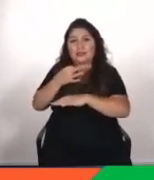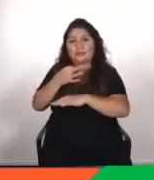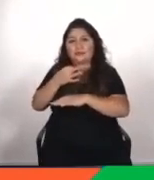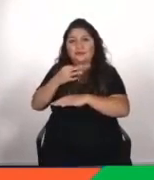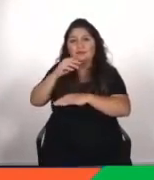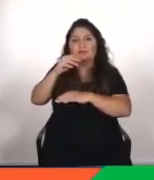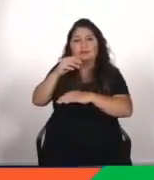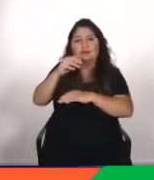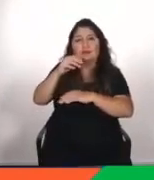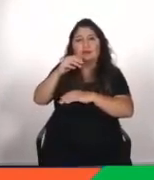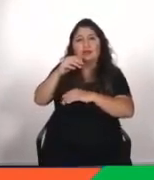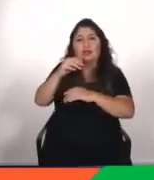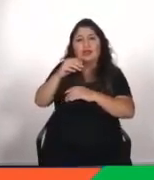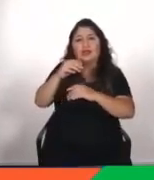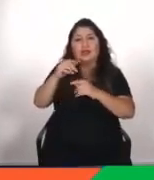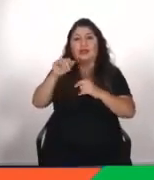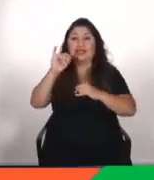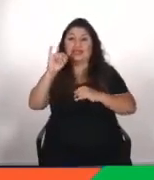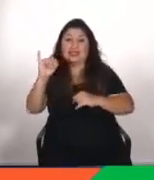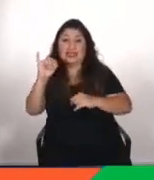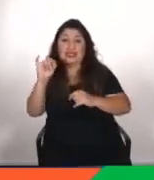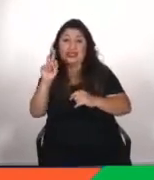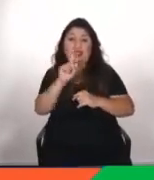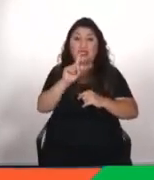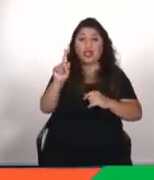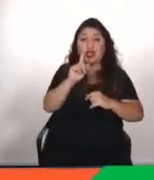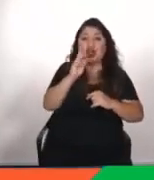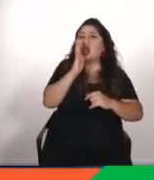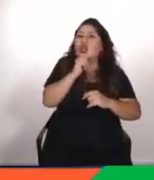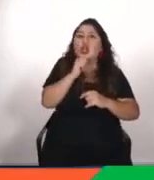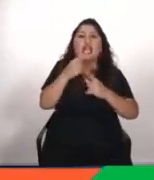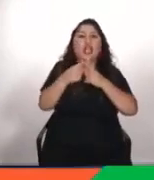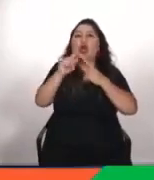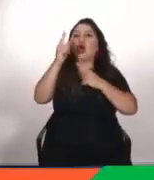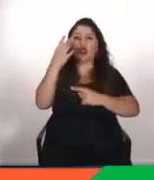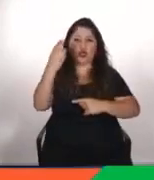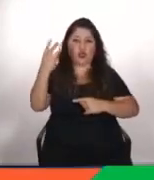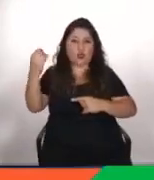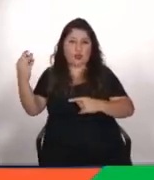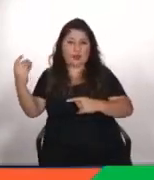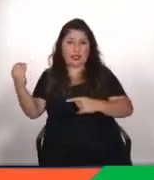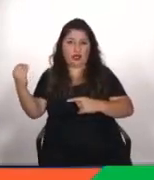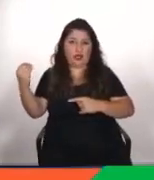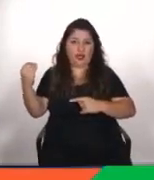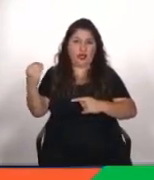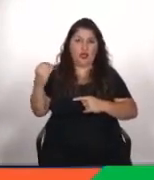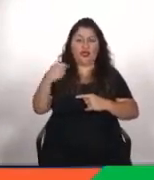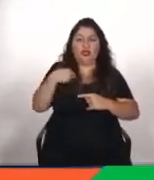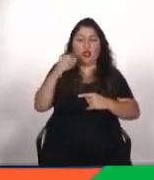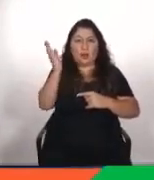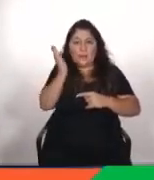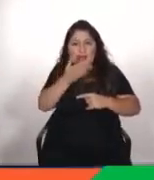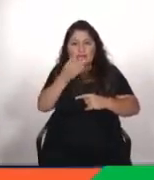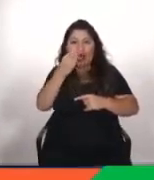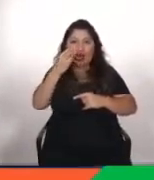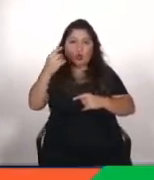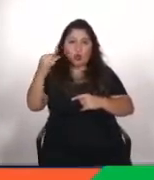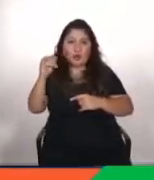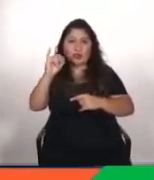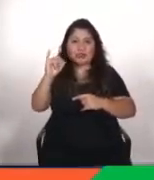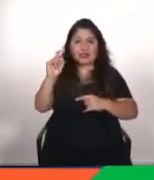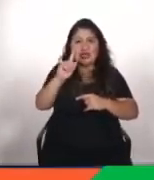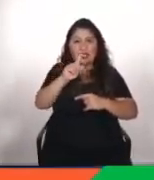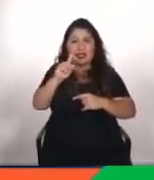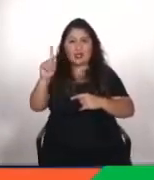excluso. Es decir, que entre sí y no, no hay otro valor. Admitamos otros valores entre el sí y el no y tratemos de reconstruir